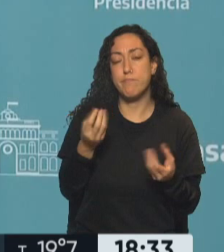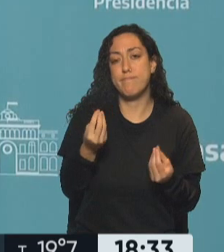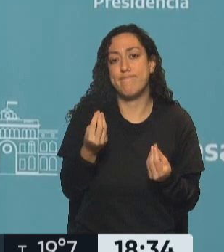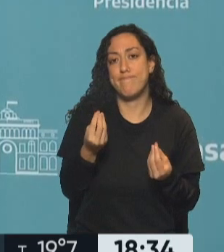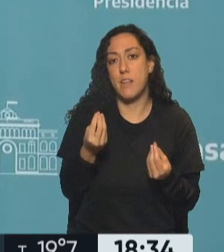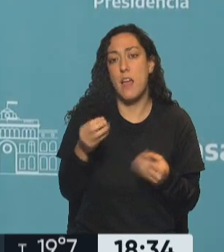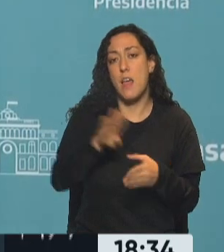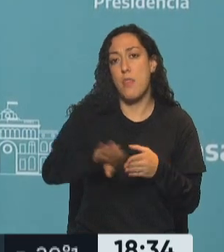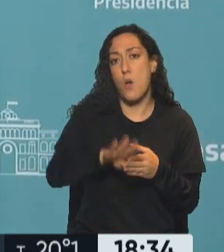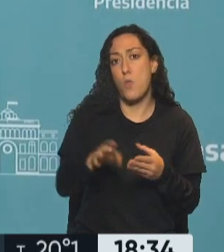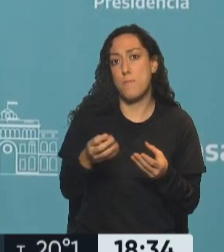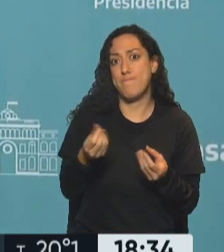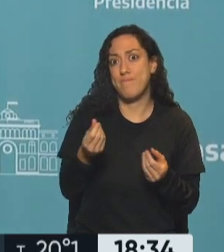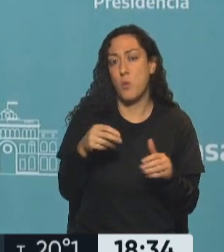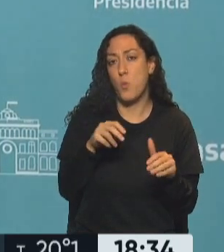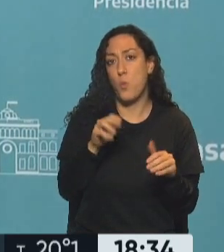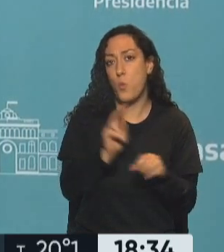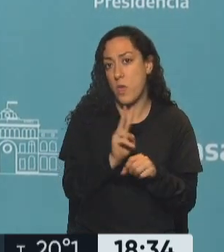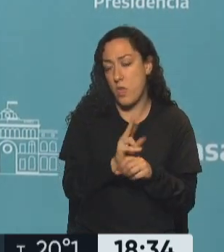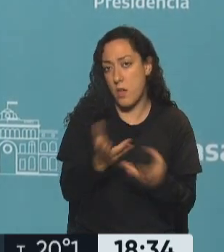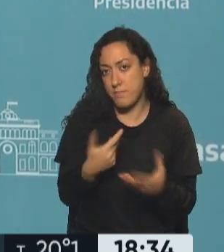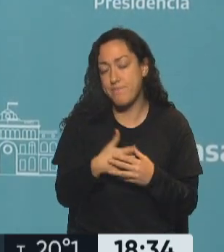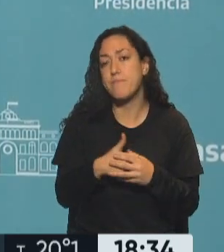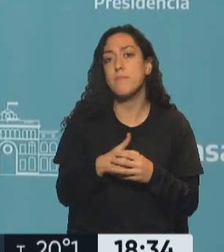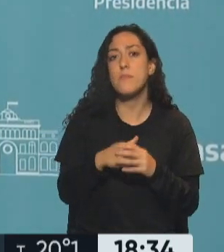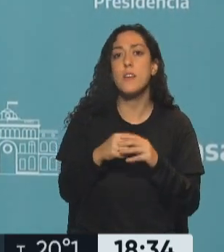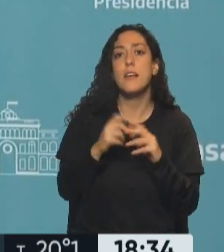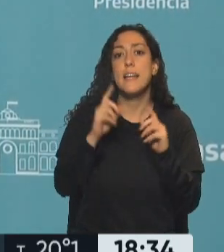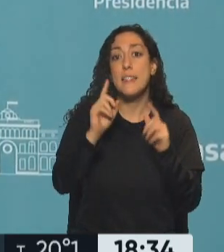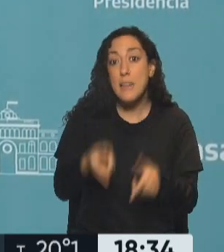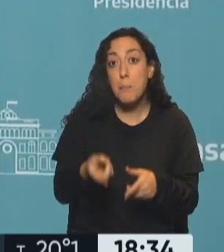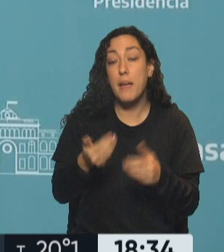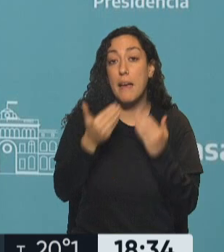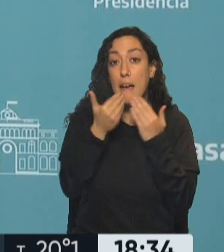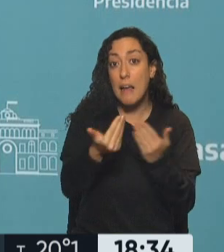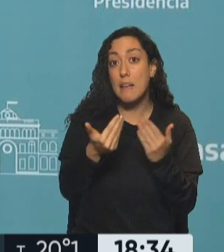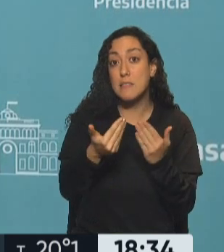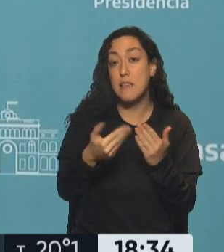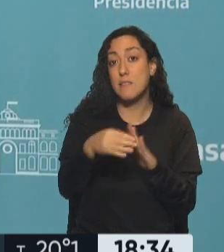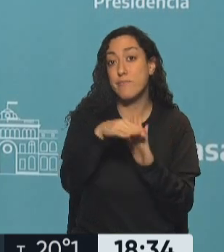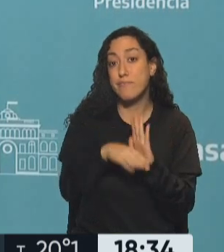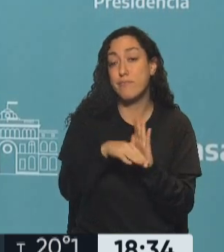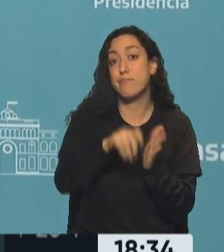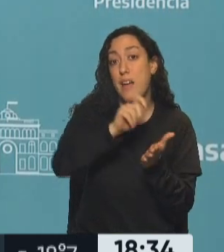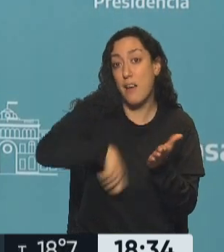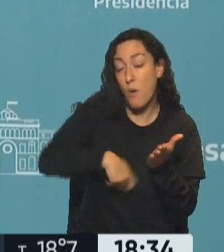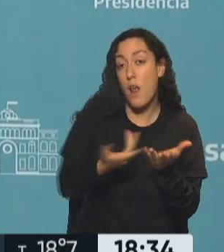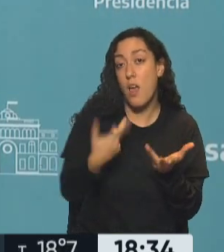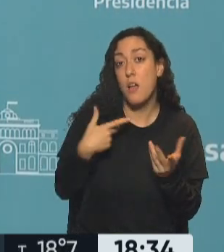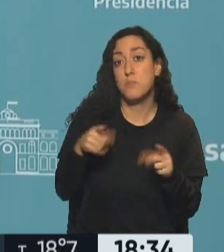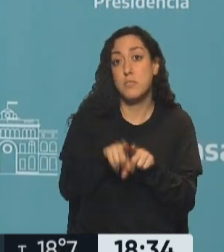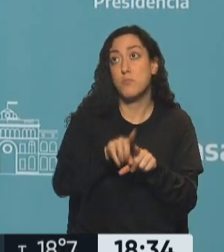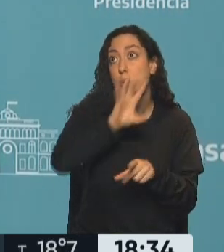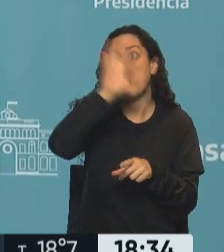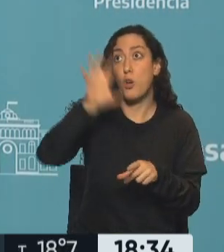de su deuda y a su vez regularizamos también en este marco un esquema como el resto de las provincias